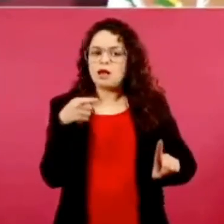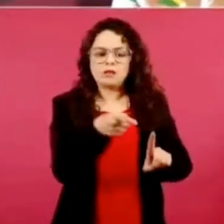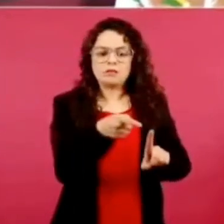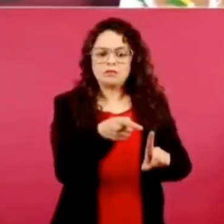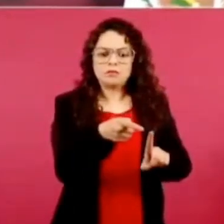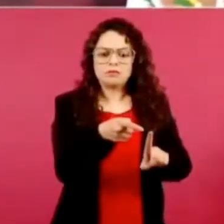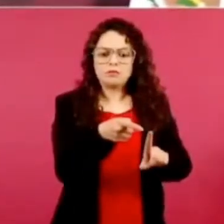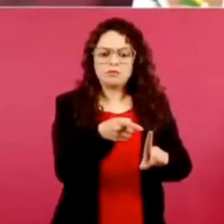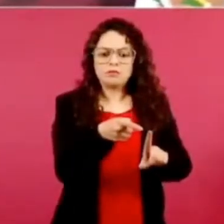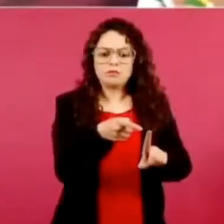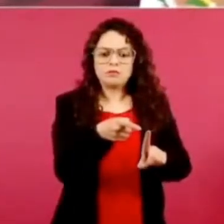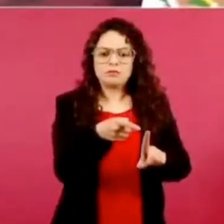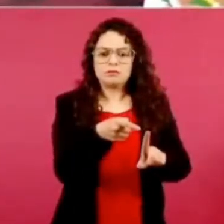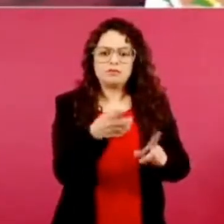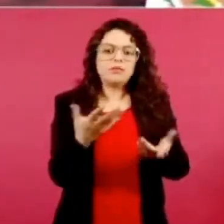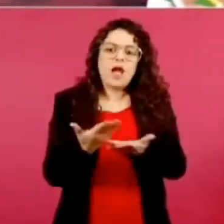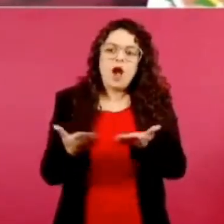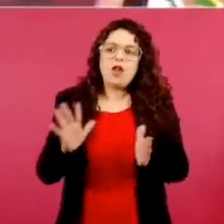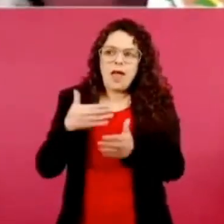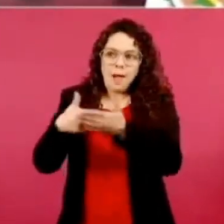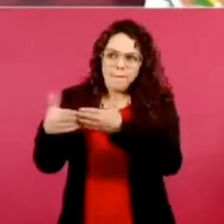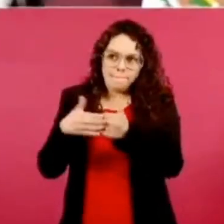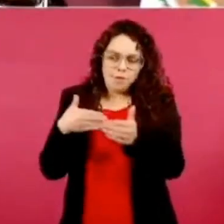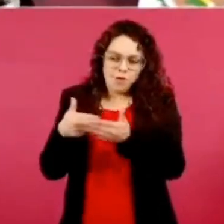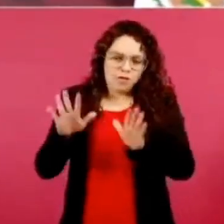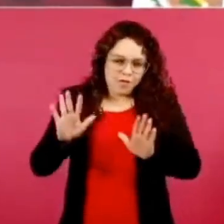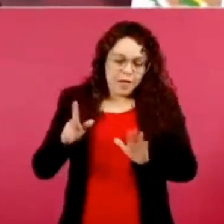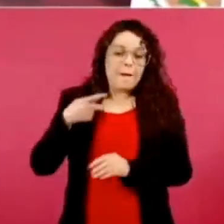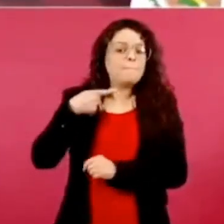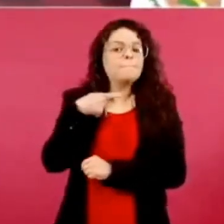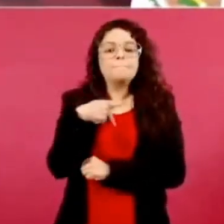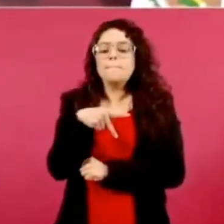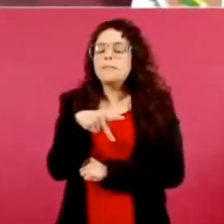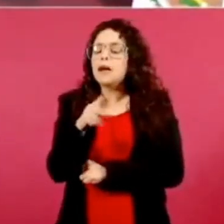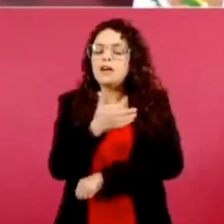moderno, pero la familia.